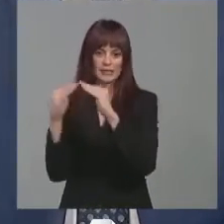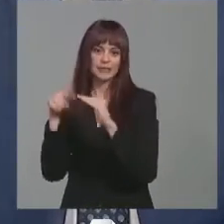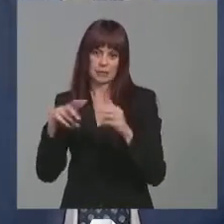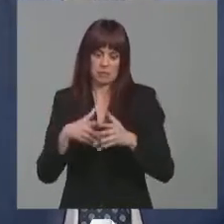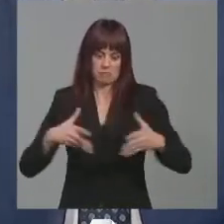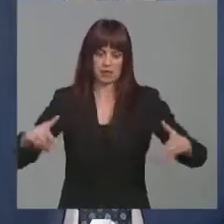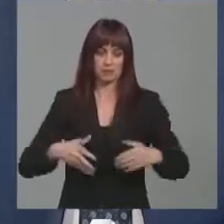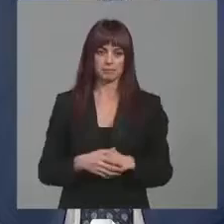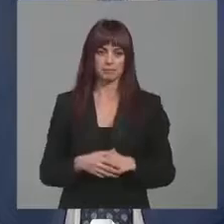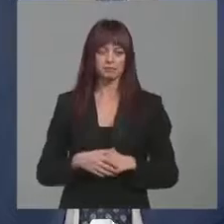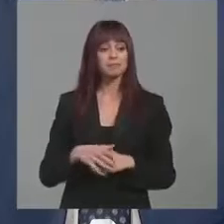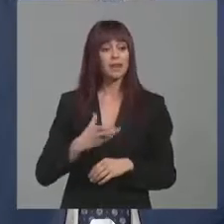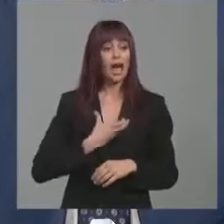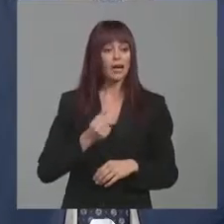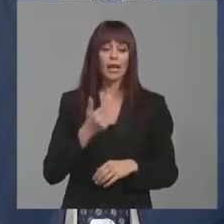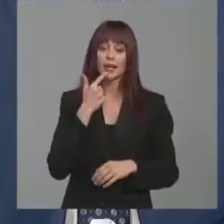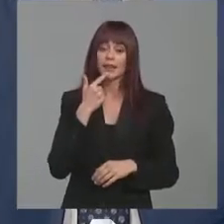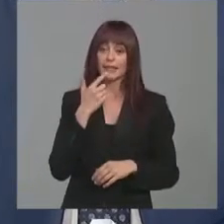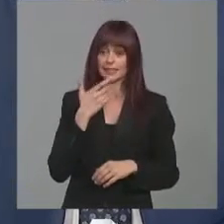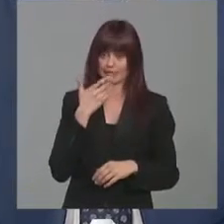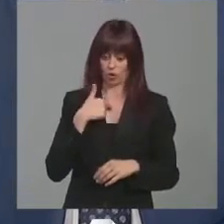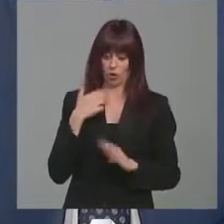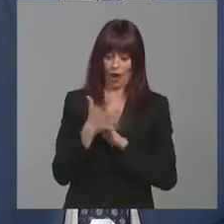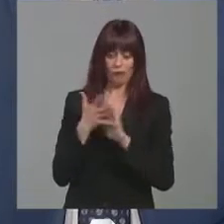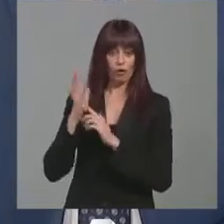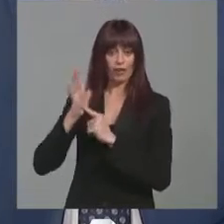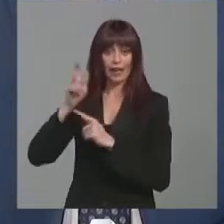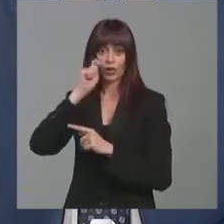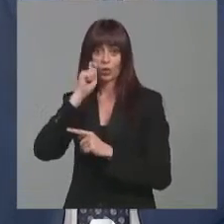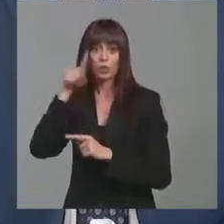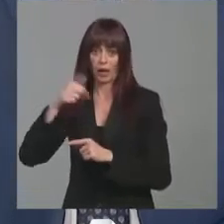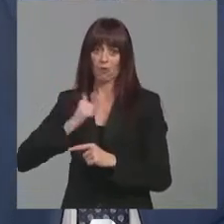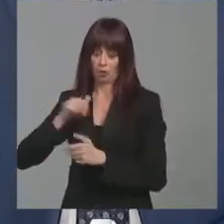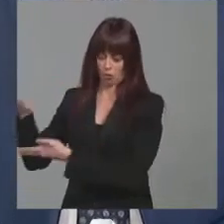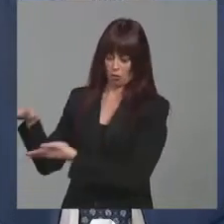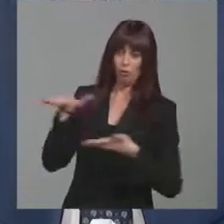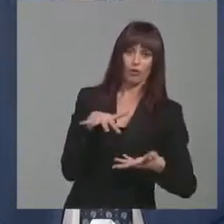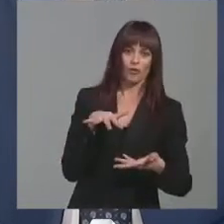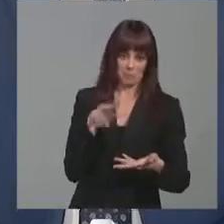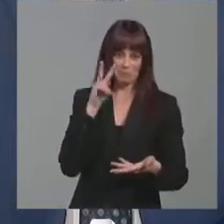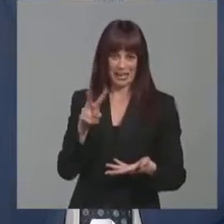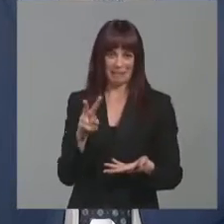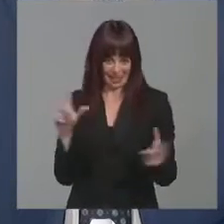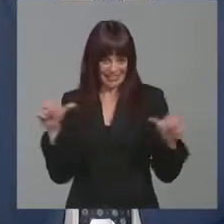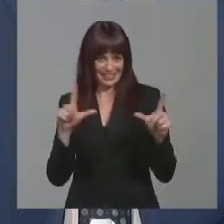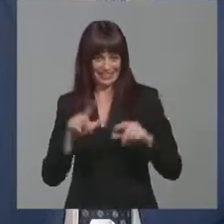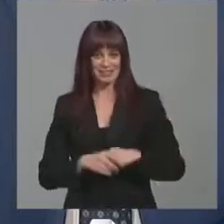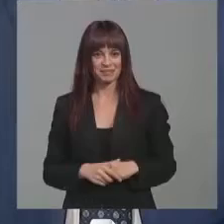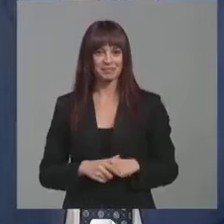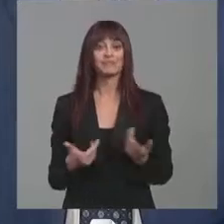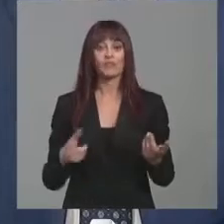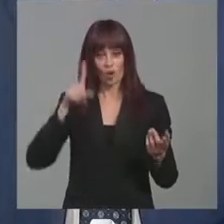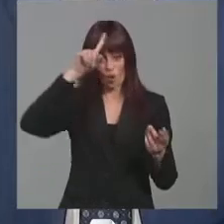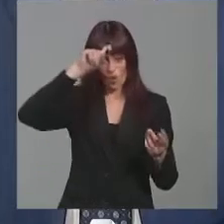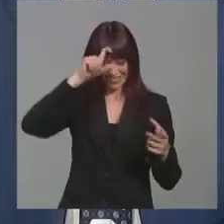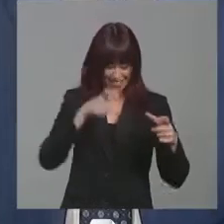porque el alcalde es muy previsor dice si yo voy a hablar de fitur y de las cosas de mi municipio pues me llevo las cosas de mi municipio a la tele Enton tenemos laana